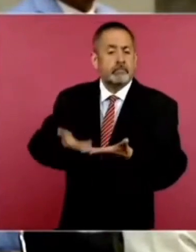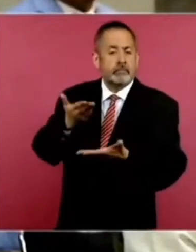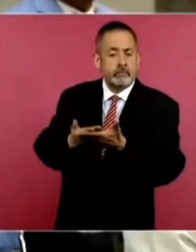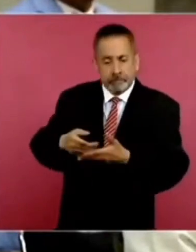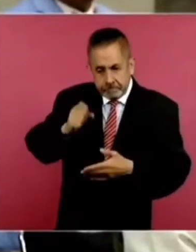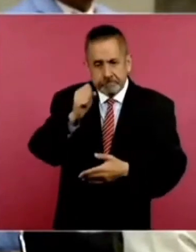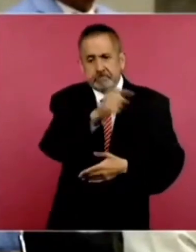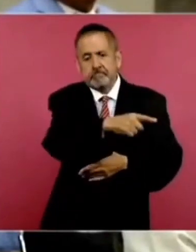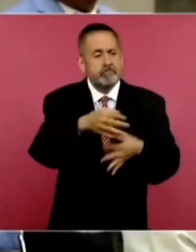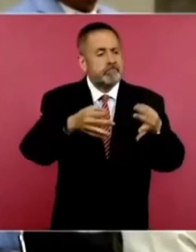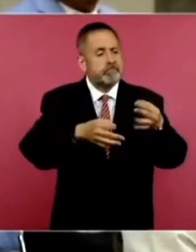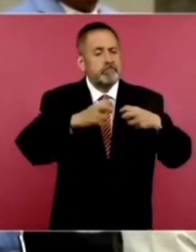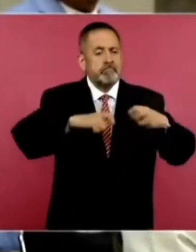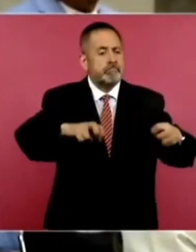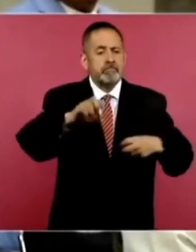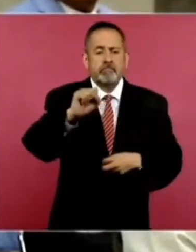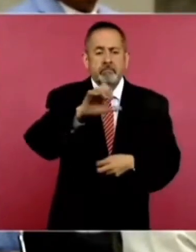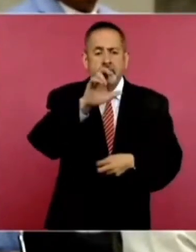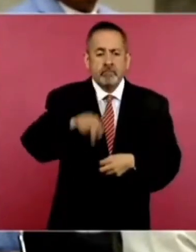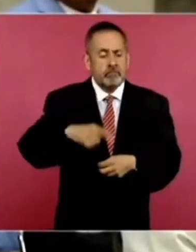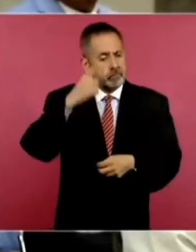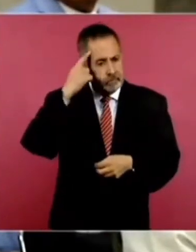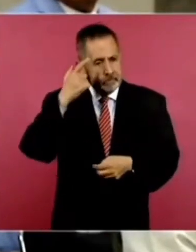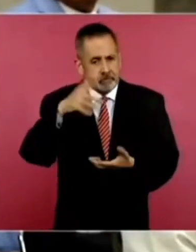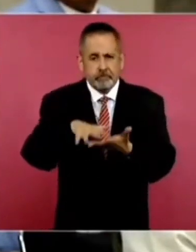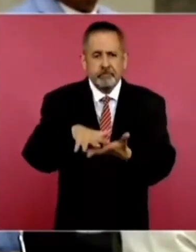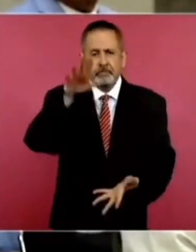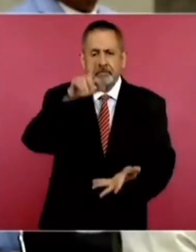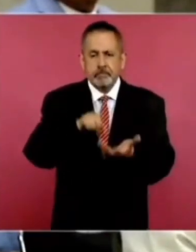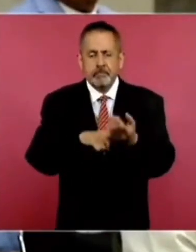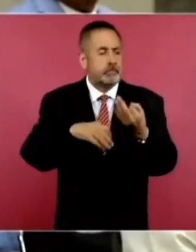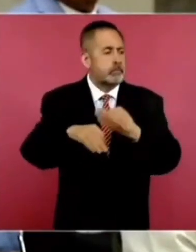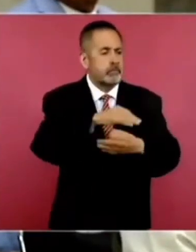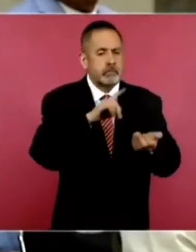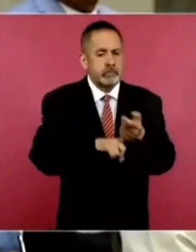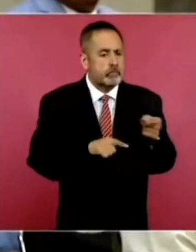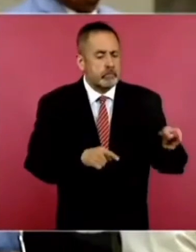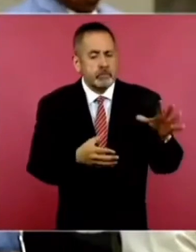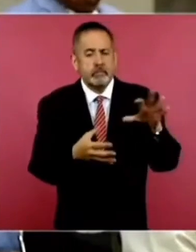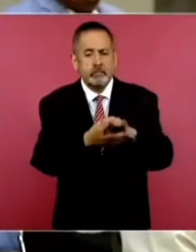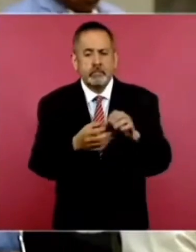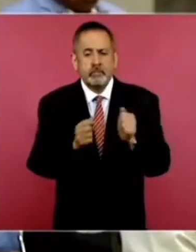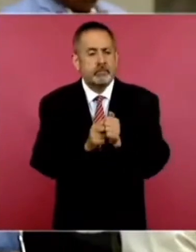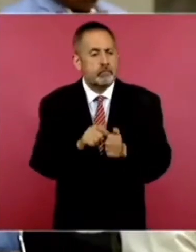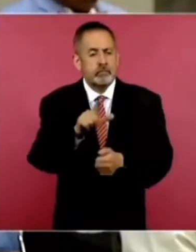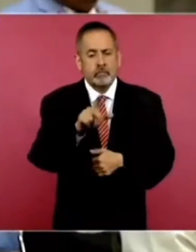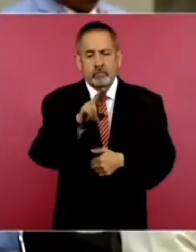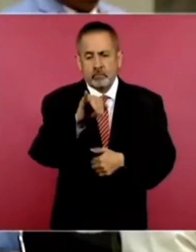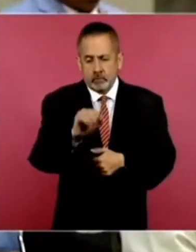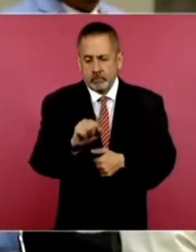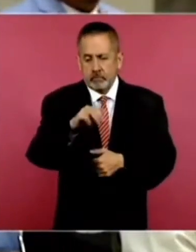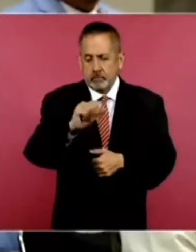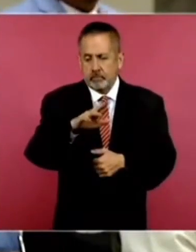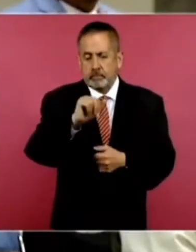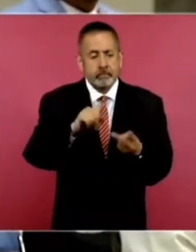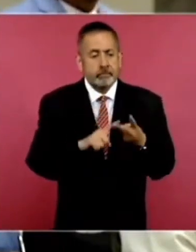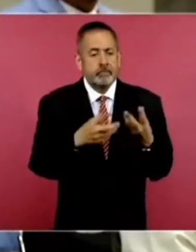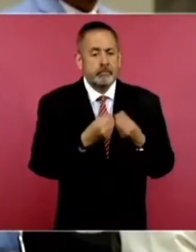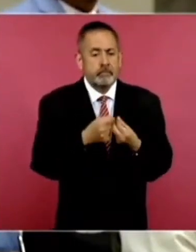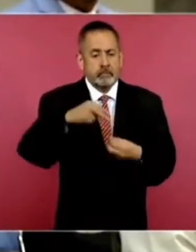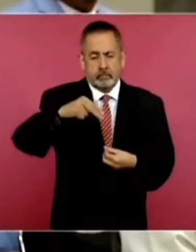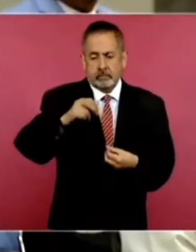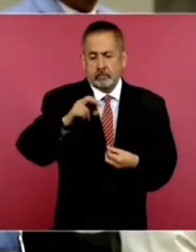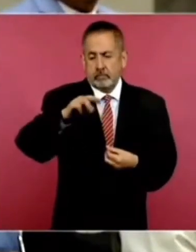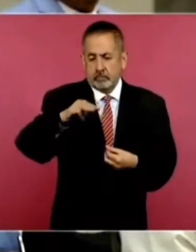de la Suprema Corte de Justicia de la Nación y la mayoría son precisamente ligados a Luis María Aguilar y a Norma Piña,